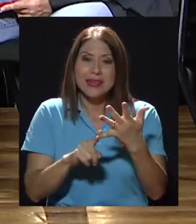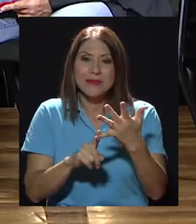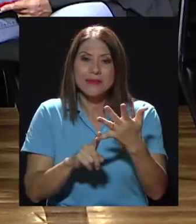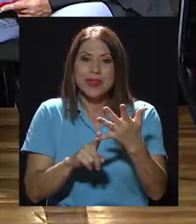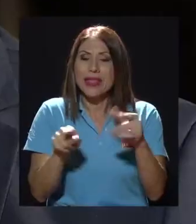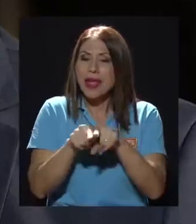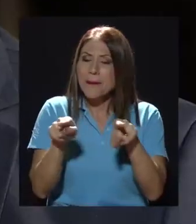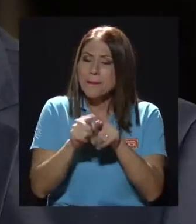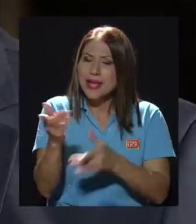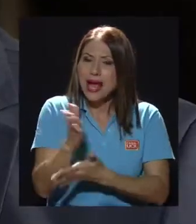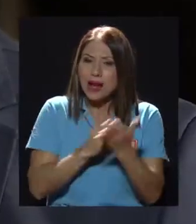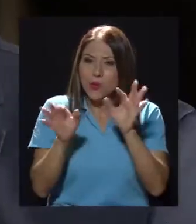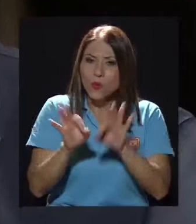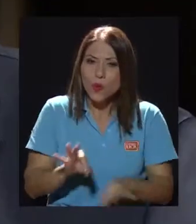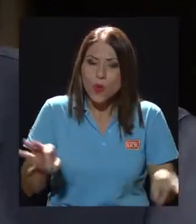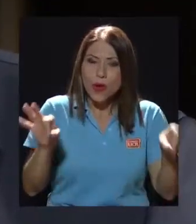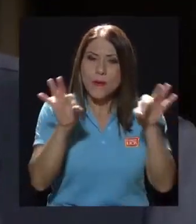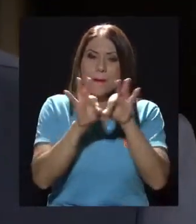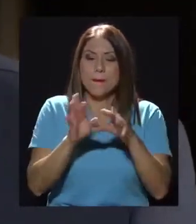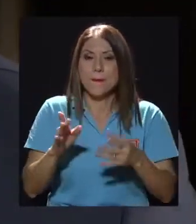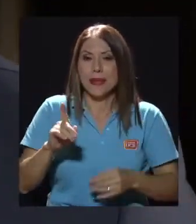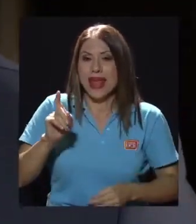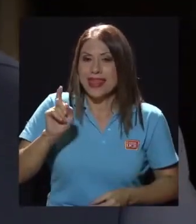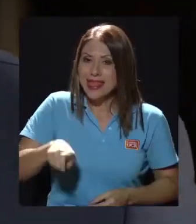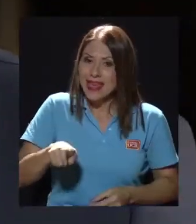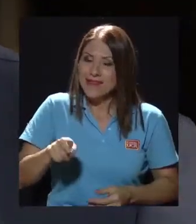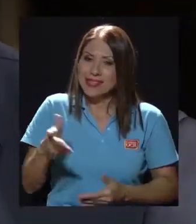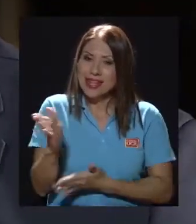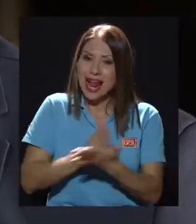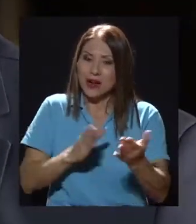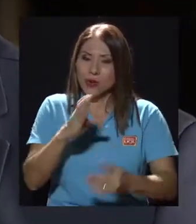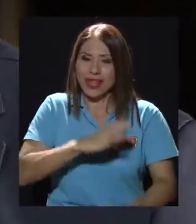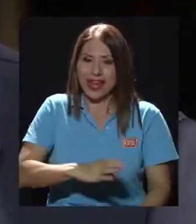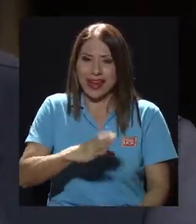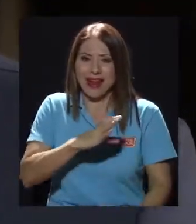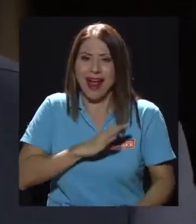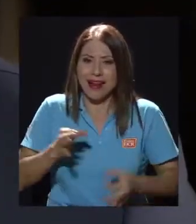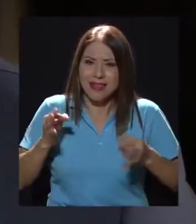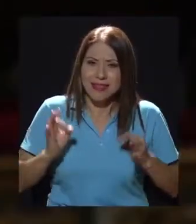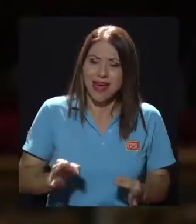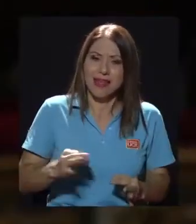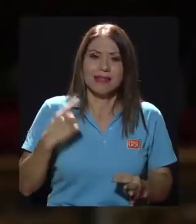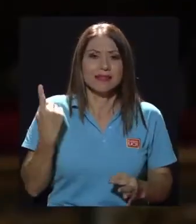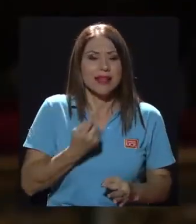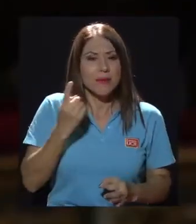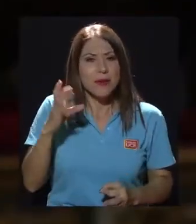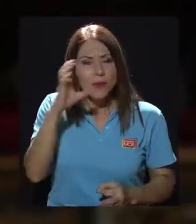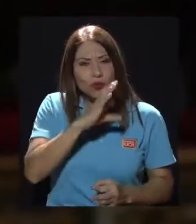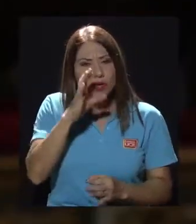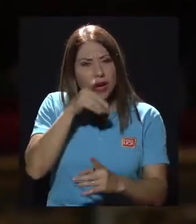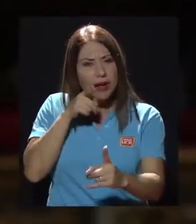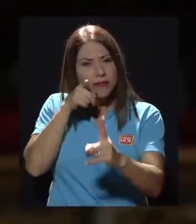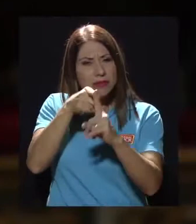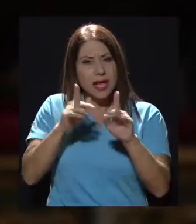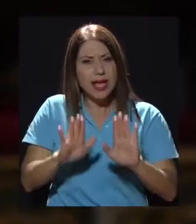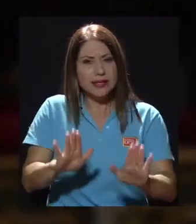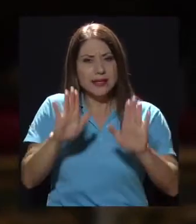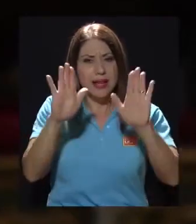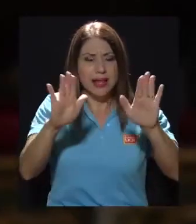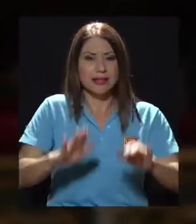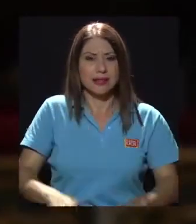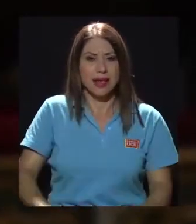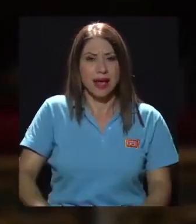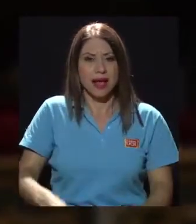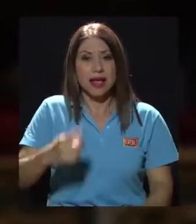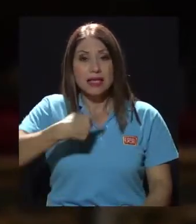es que tiene que ser de calidad, tiene que siempre uno buscar la excelencia, porque si nosotros no presentamos